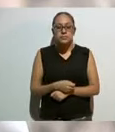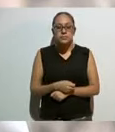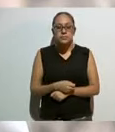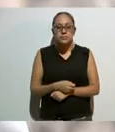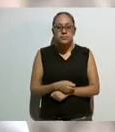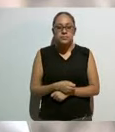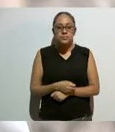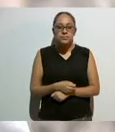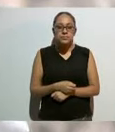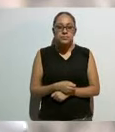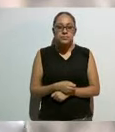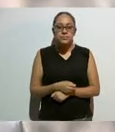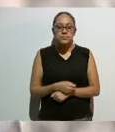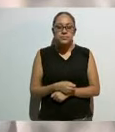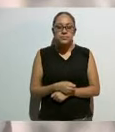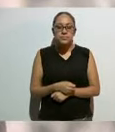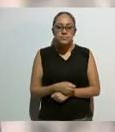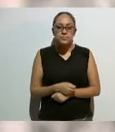de